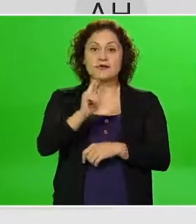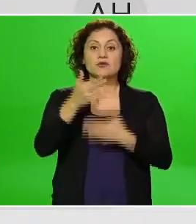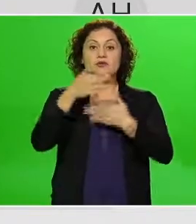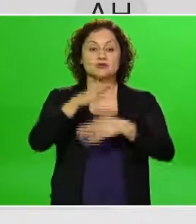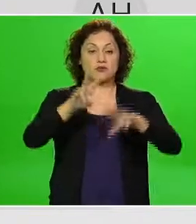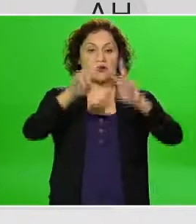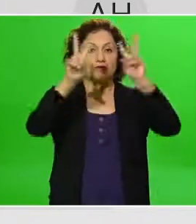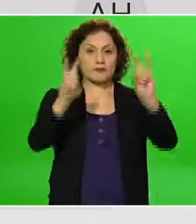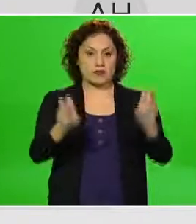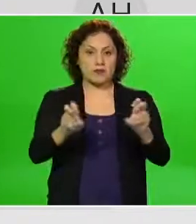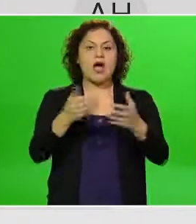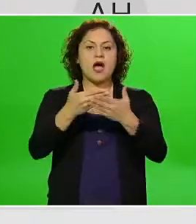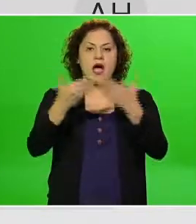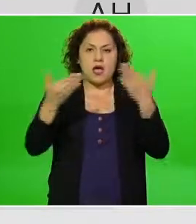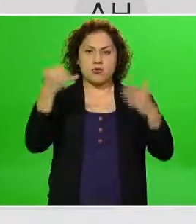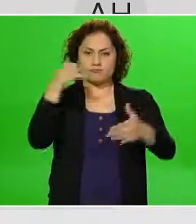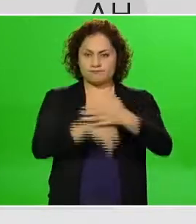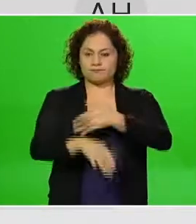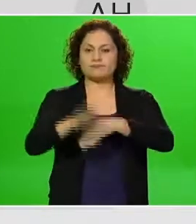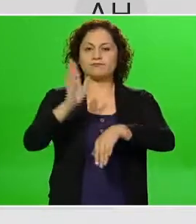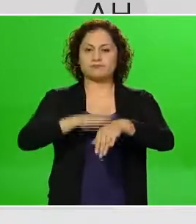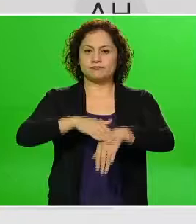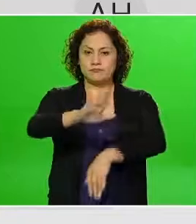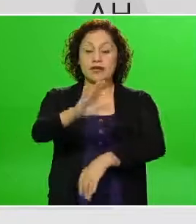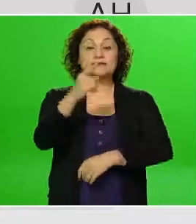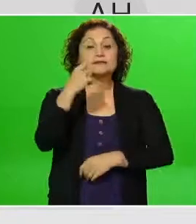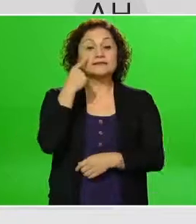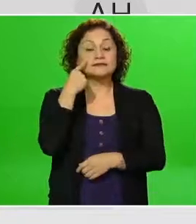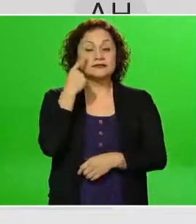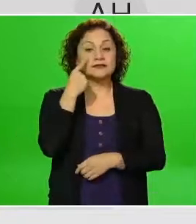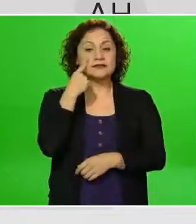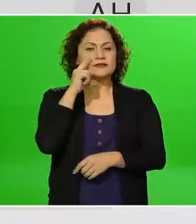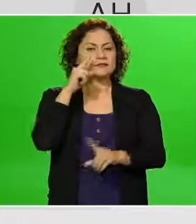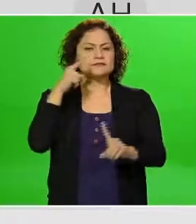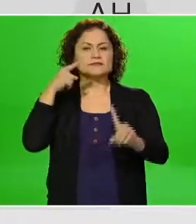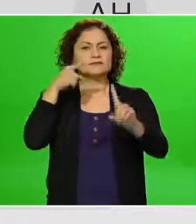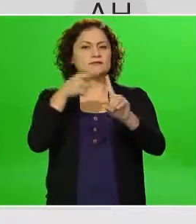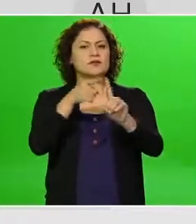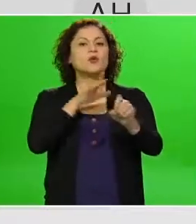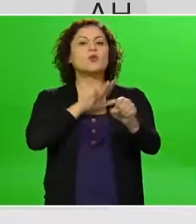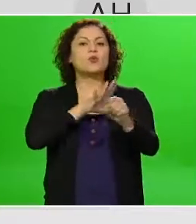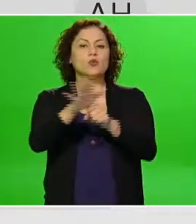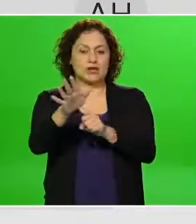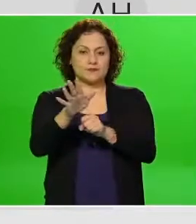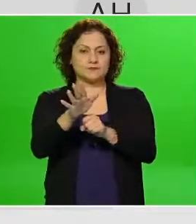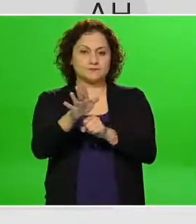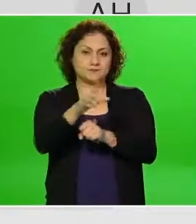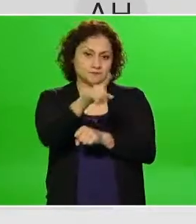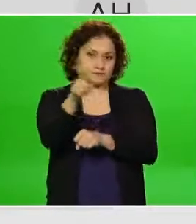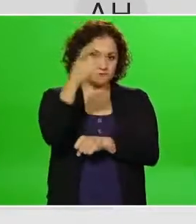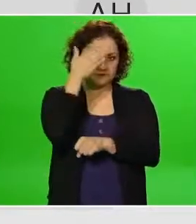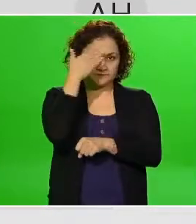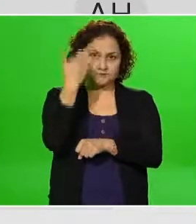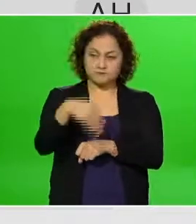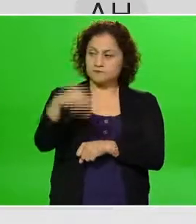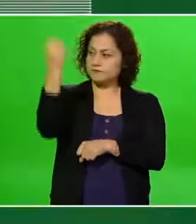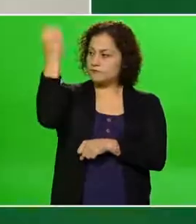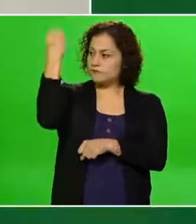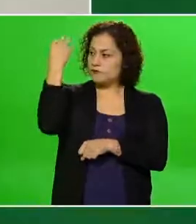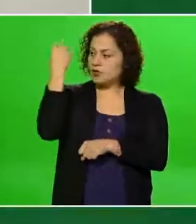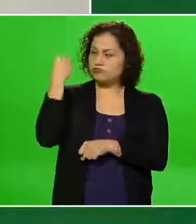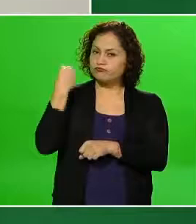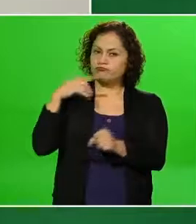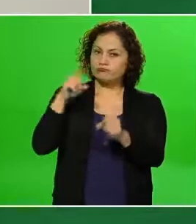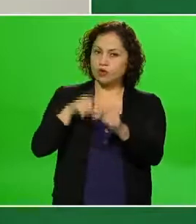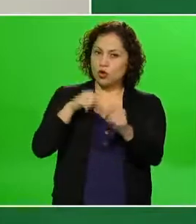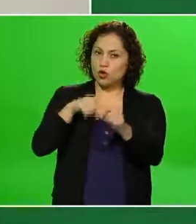tema. El punto fundamental es precisamente el semáforo de riesgo epidemiológico. Y